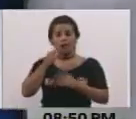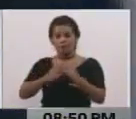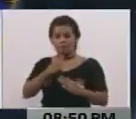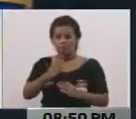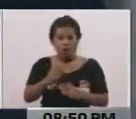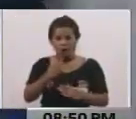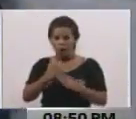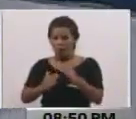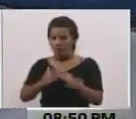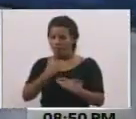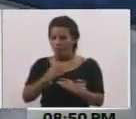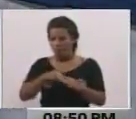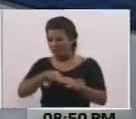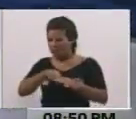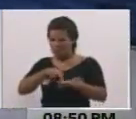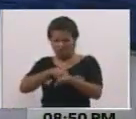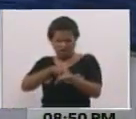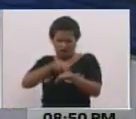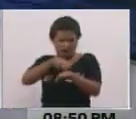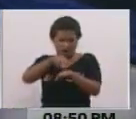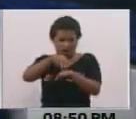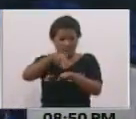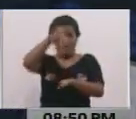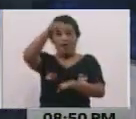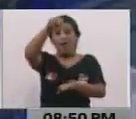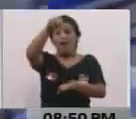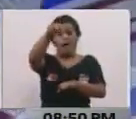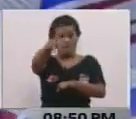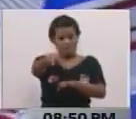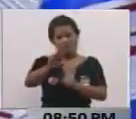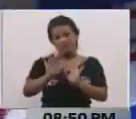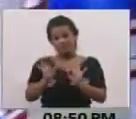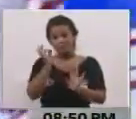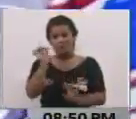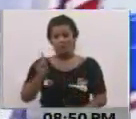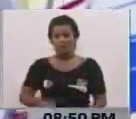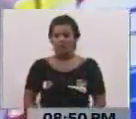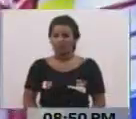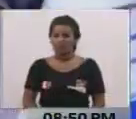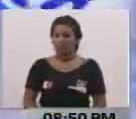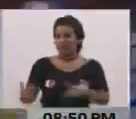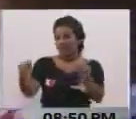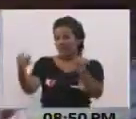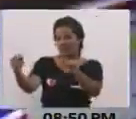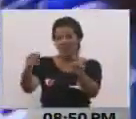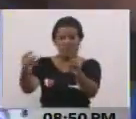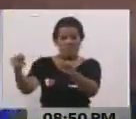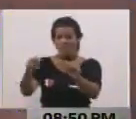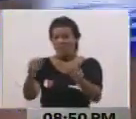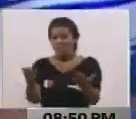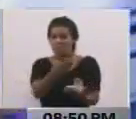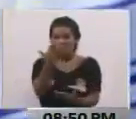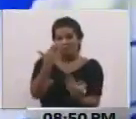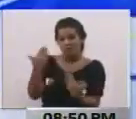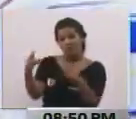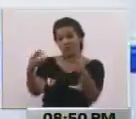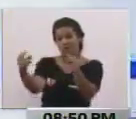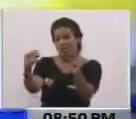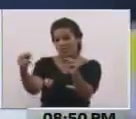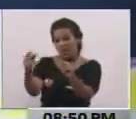presión, ¿verdad? En la final fue otra cosa, estaba más centrada. Es parte de las imágenes que a esta hora